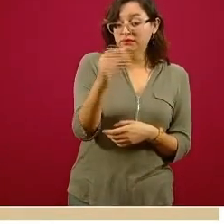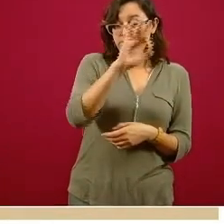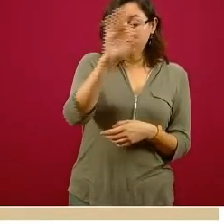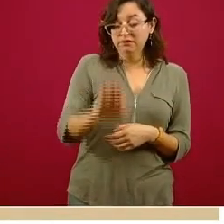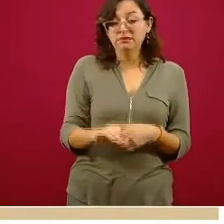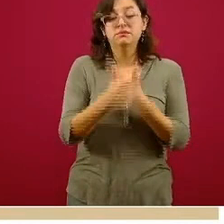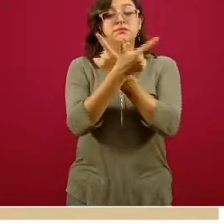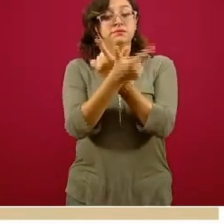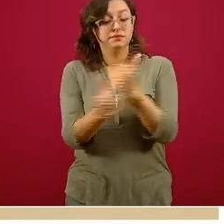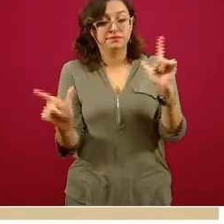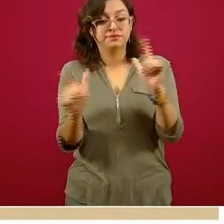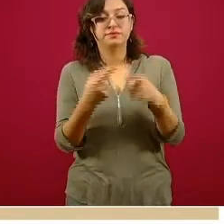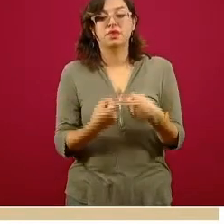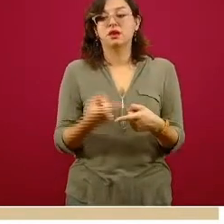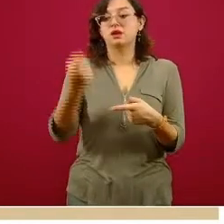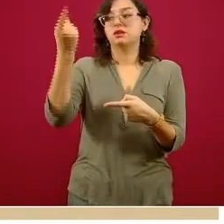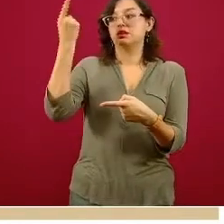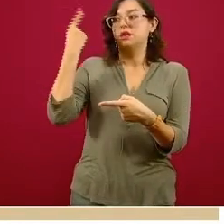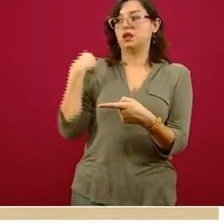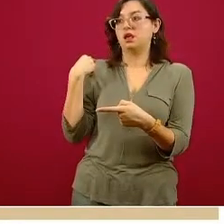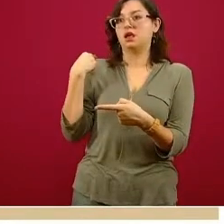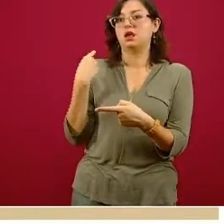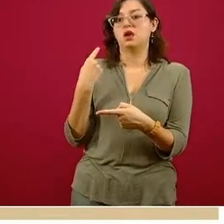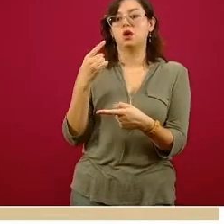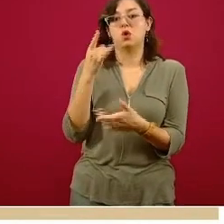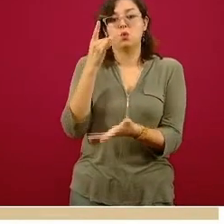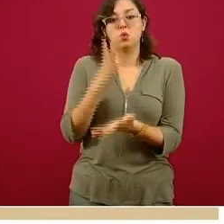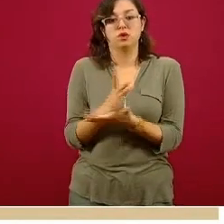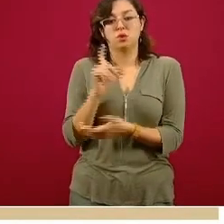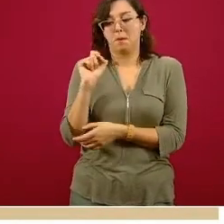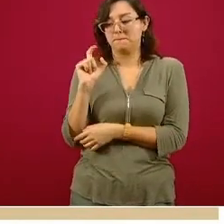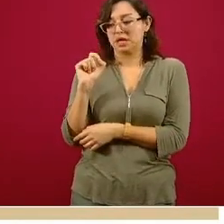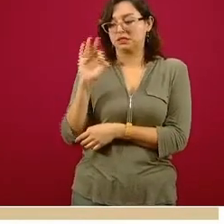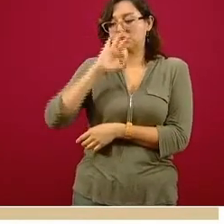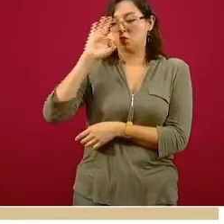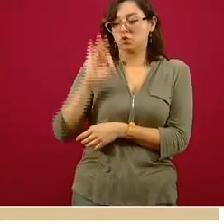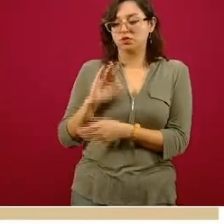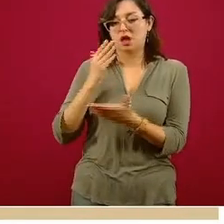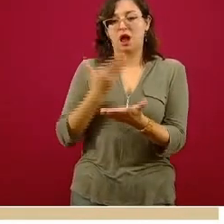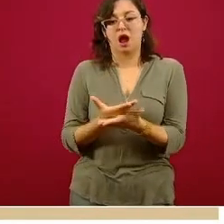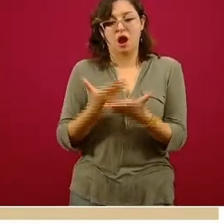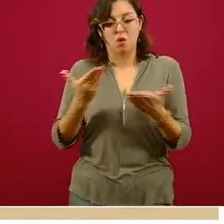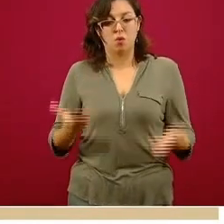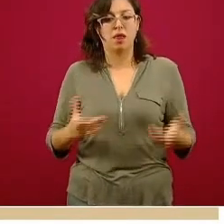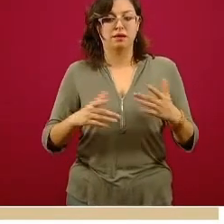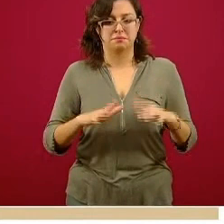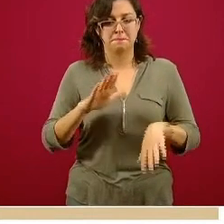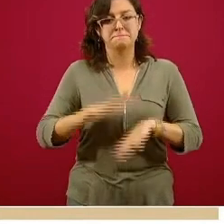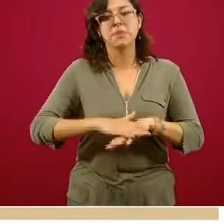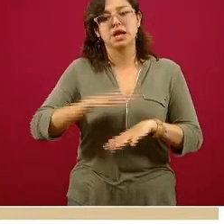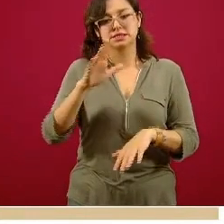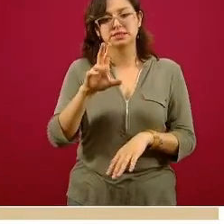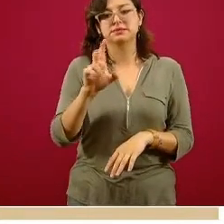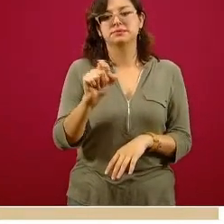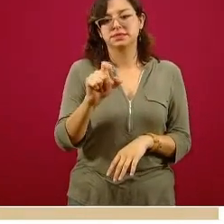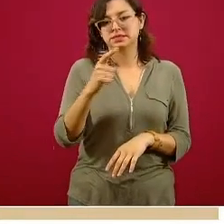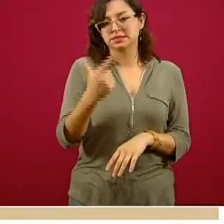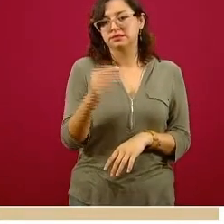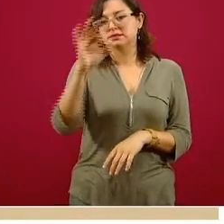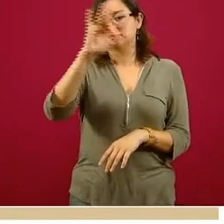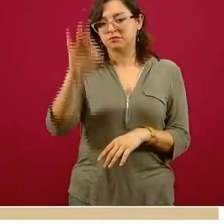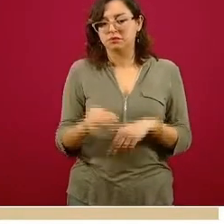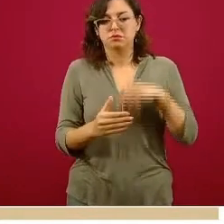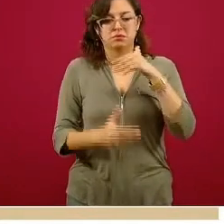Si recordamos, habían llegado a tener una disponibilidad de solo el 20%, esta disponibilidad se ha incrementado y se incrementa en la medida que vamos